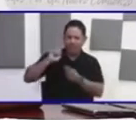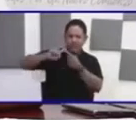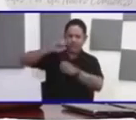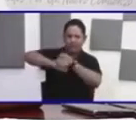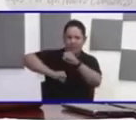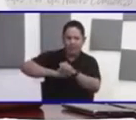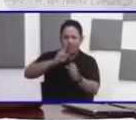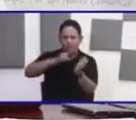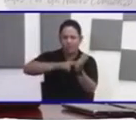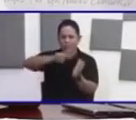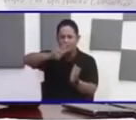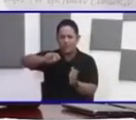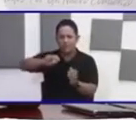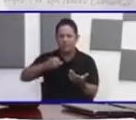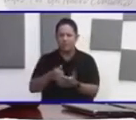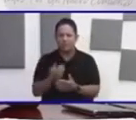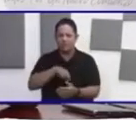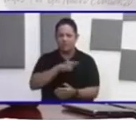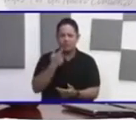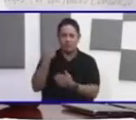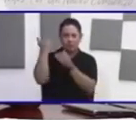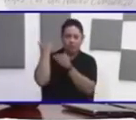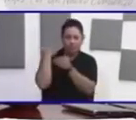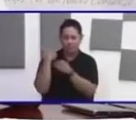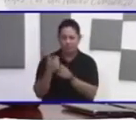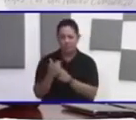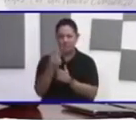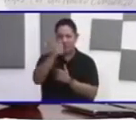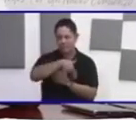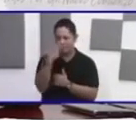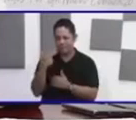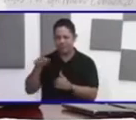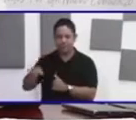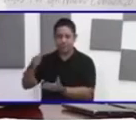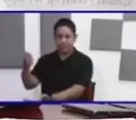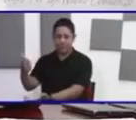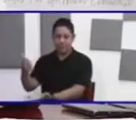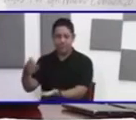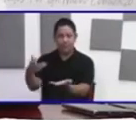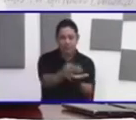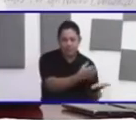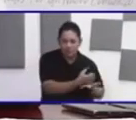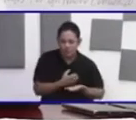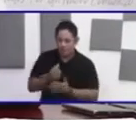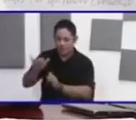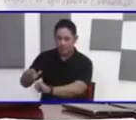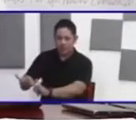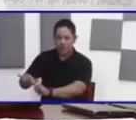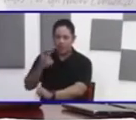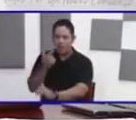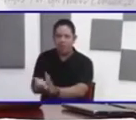tener la responsabilidad, desde luego, de no comprometer más allá de lo que nos ingrese, porque también el